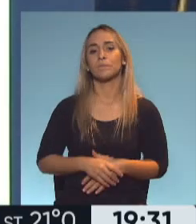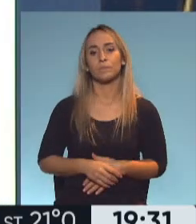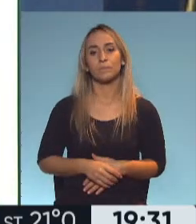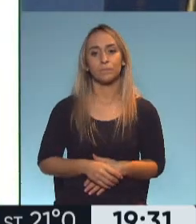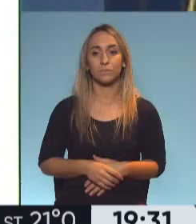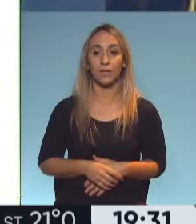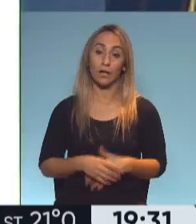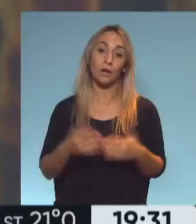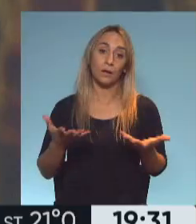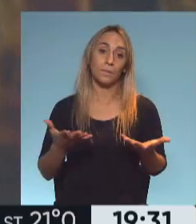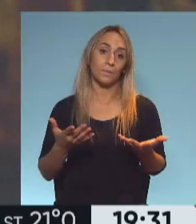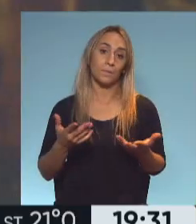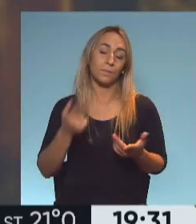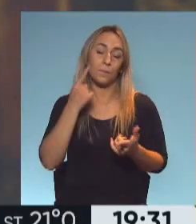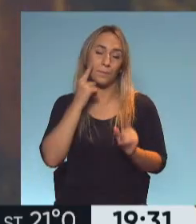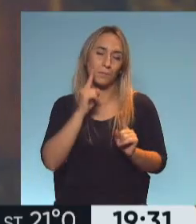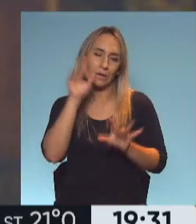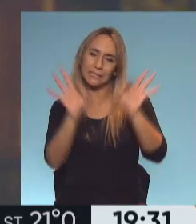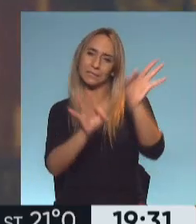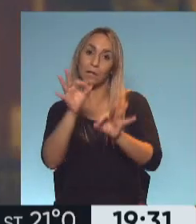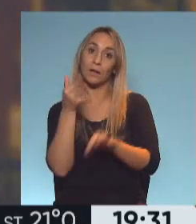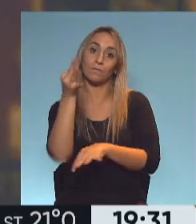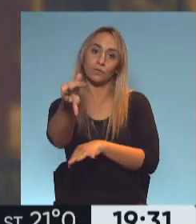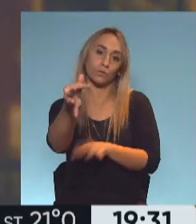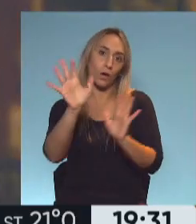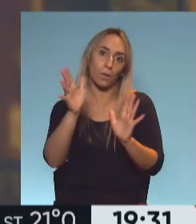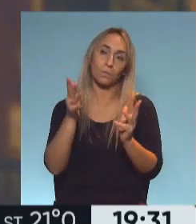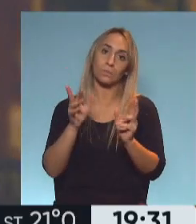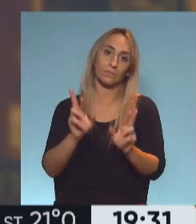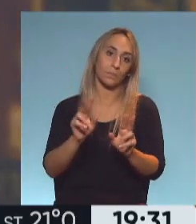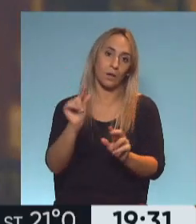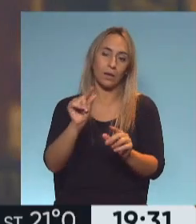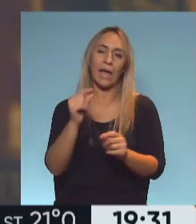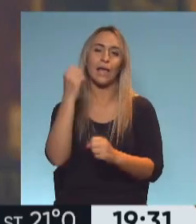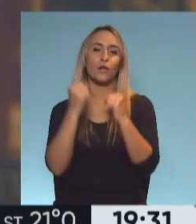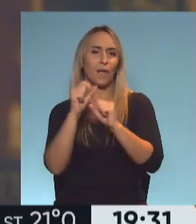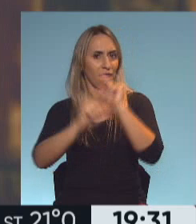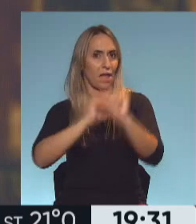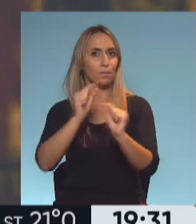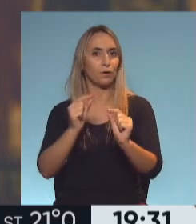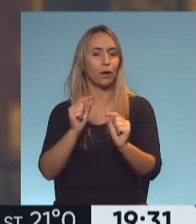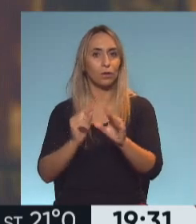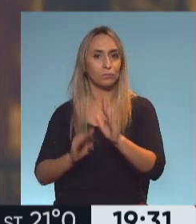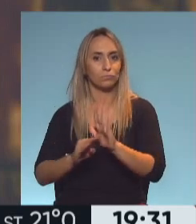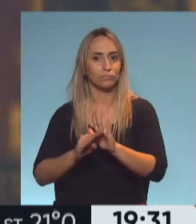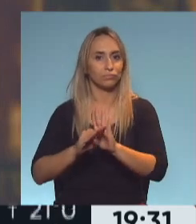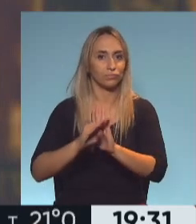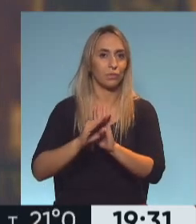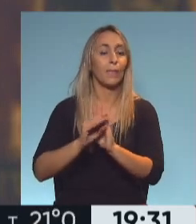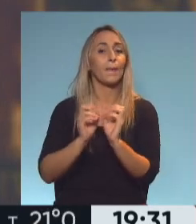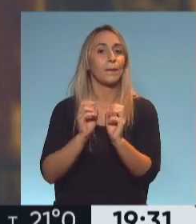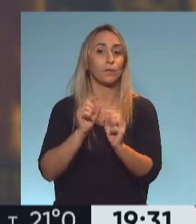Por supuesto, esperemos que es lo que se proyecta, que haya un cierto incremento de la actividad económica y mejora, ¿no?, de los estados